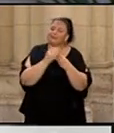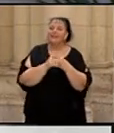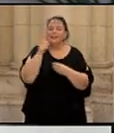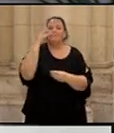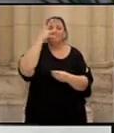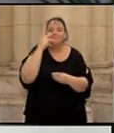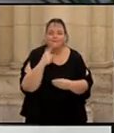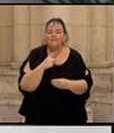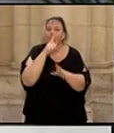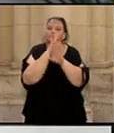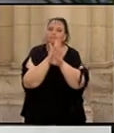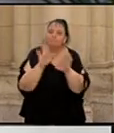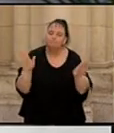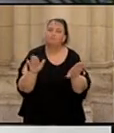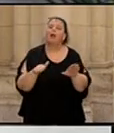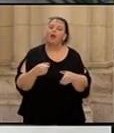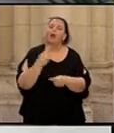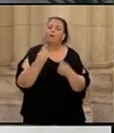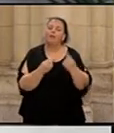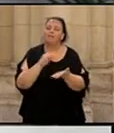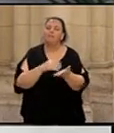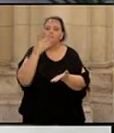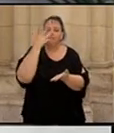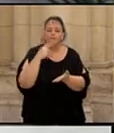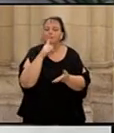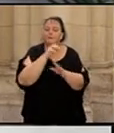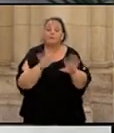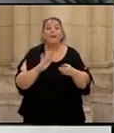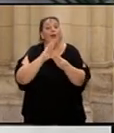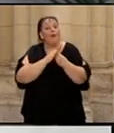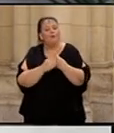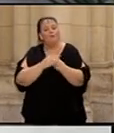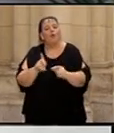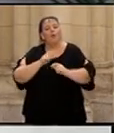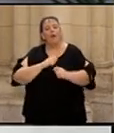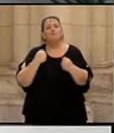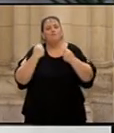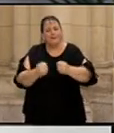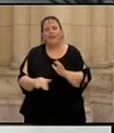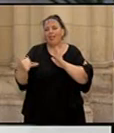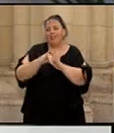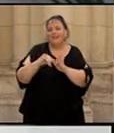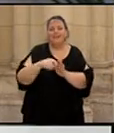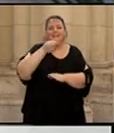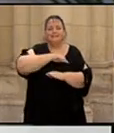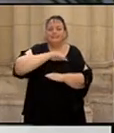prefiere a veces el silencio, pero consuela. La fuerza de la cercanía, de la presencia.